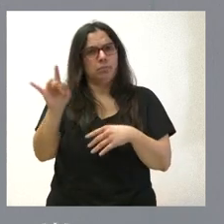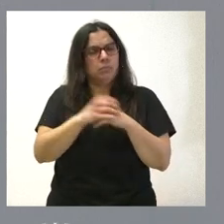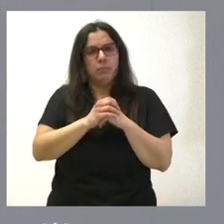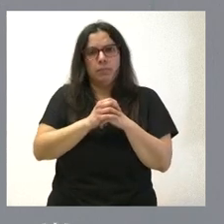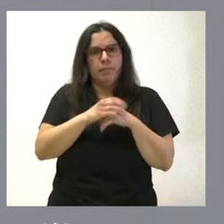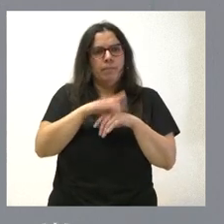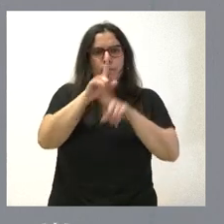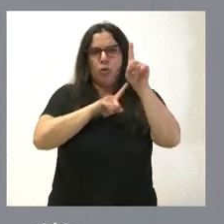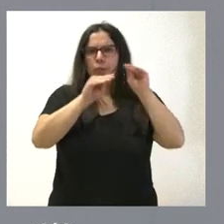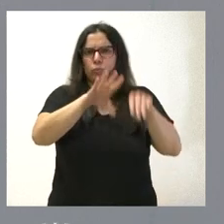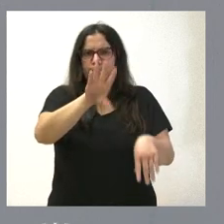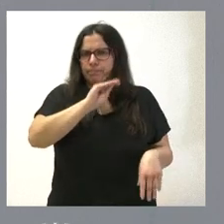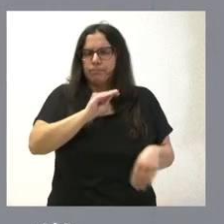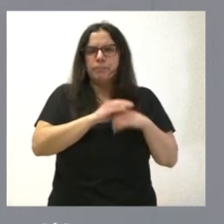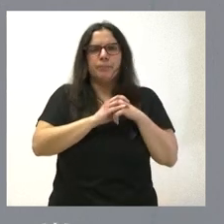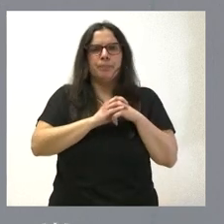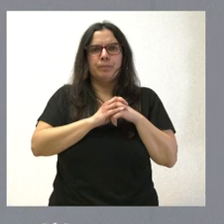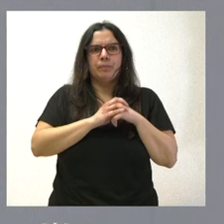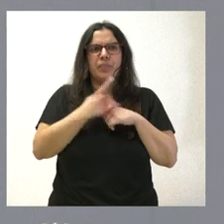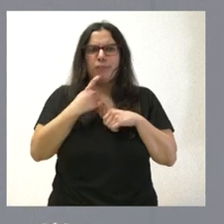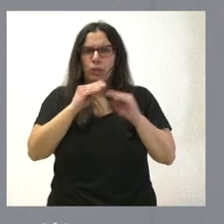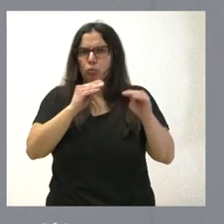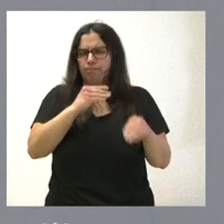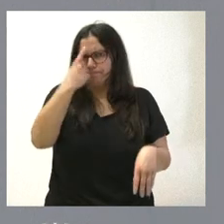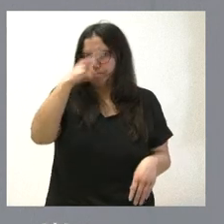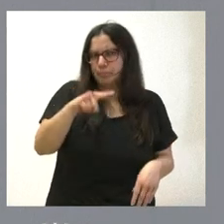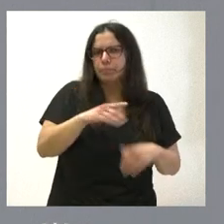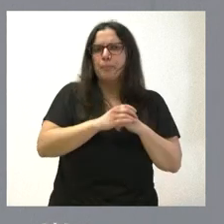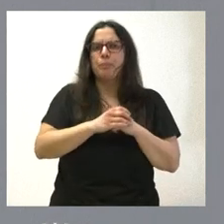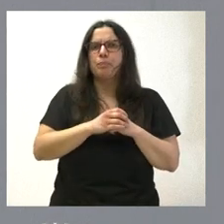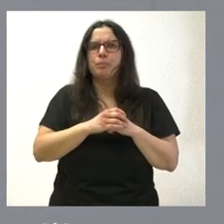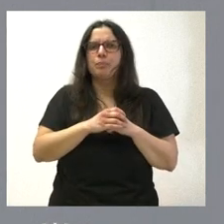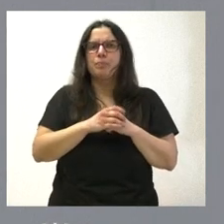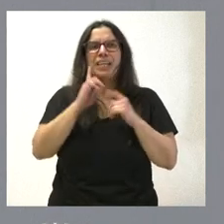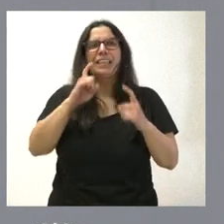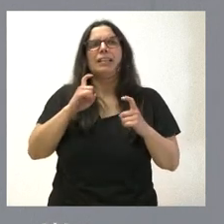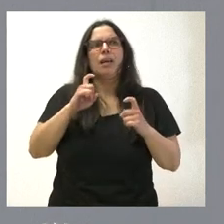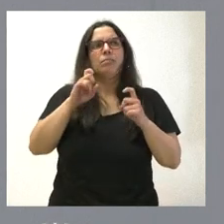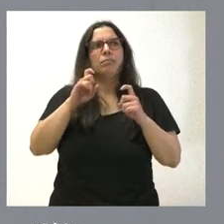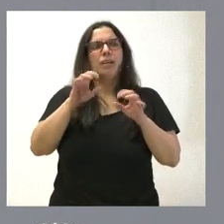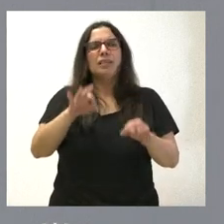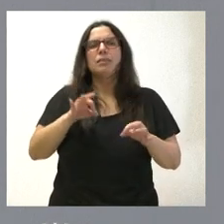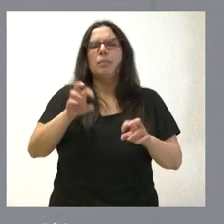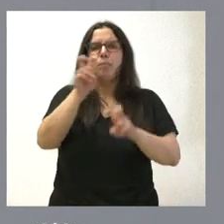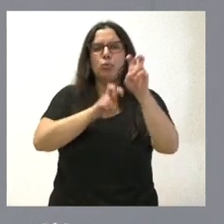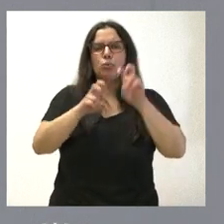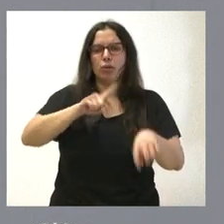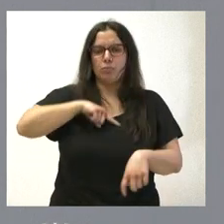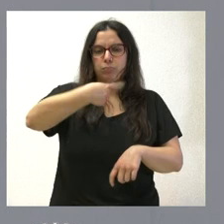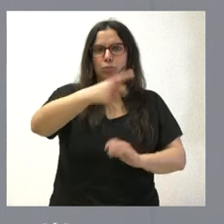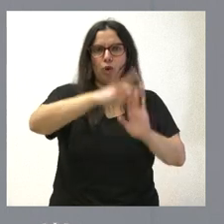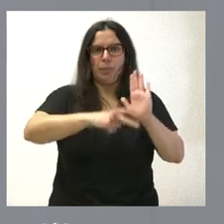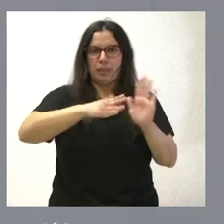entender sus problemas a la hora de saber sus dificultades A la hora de procurar Buscar siempre las menores exigencias normativas